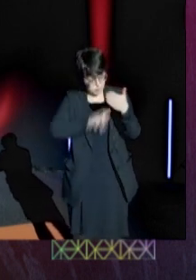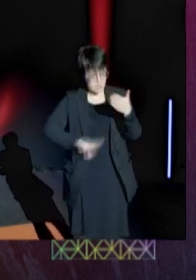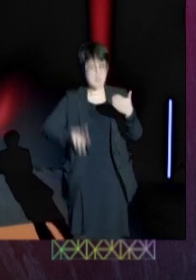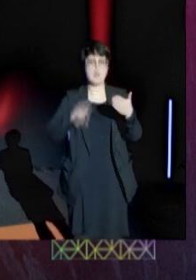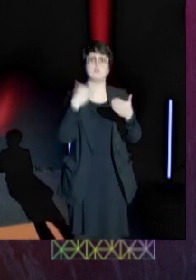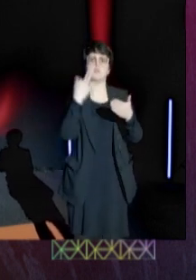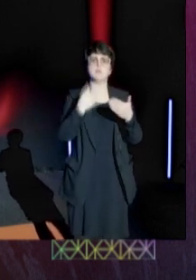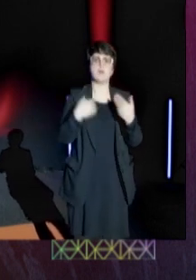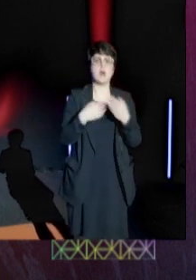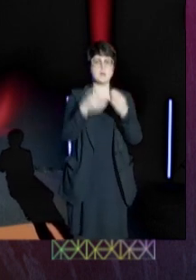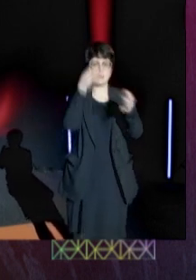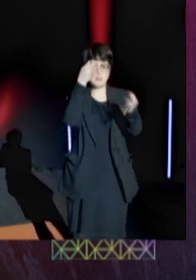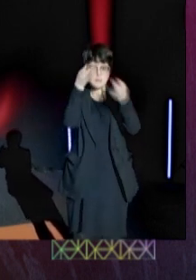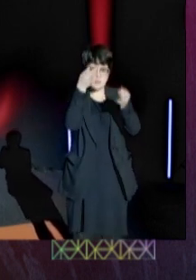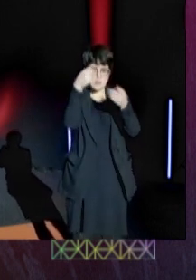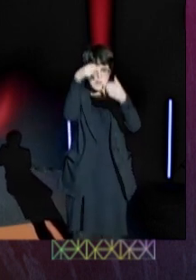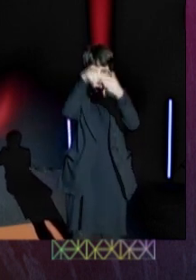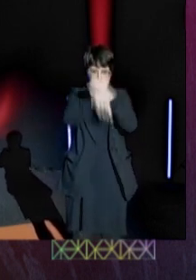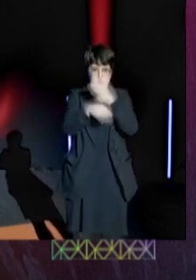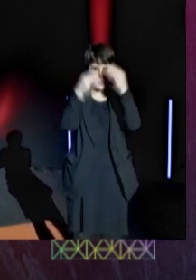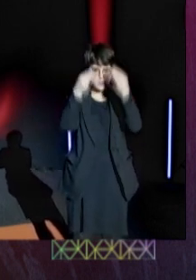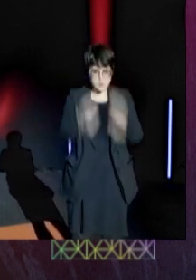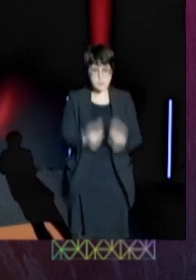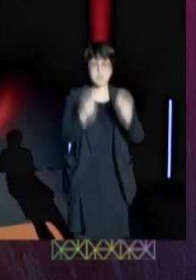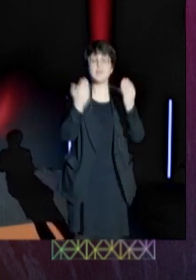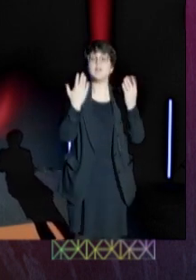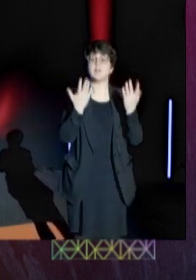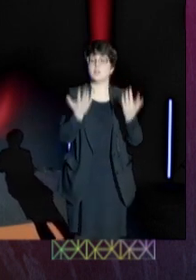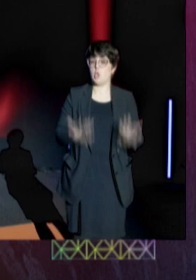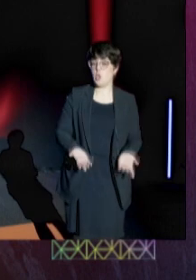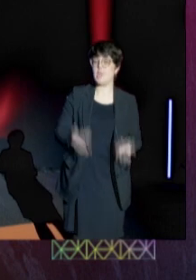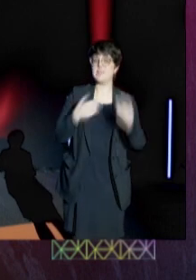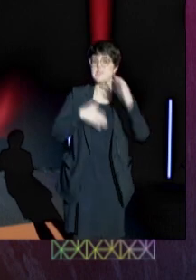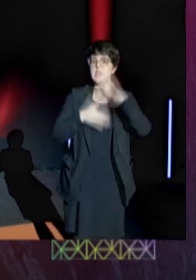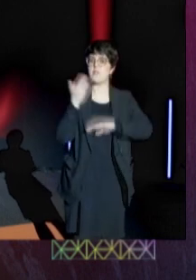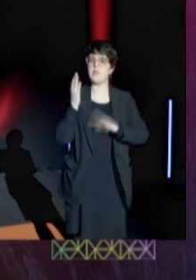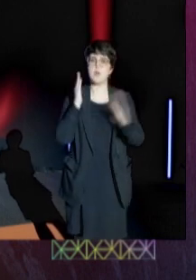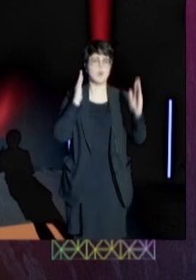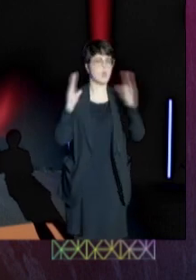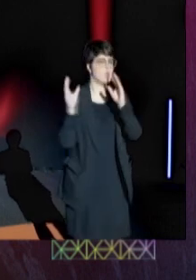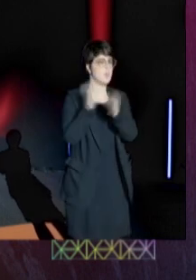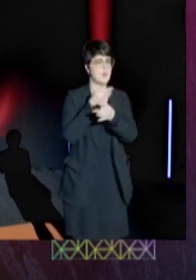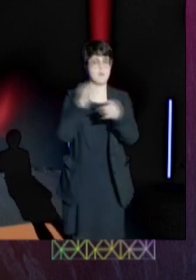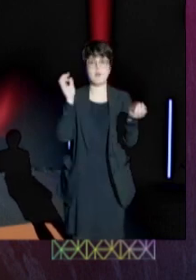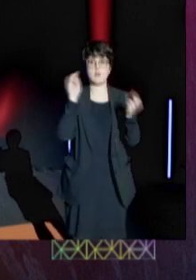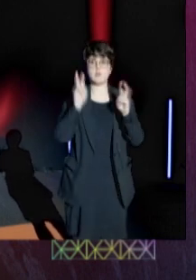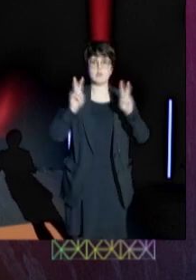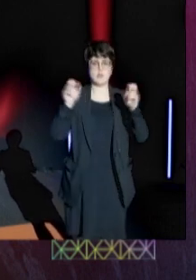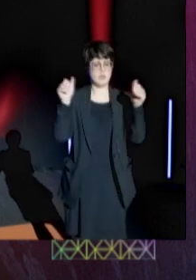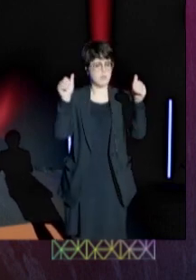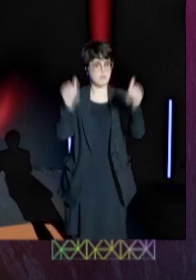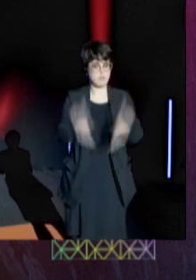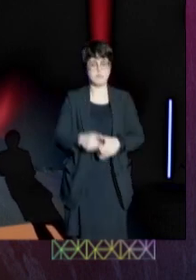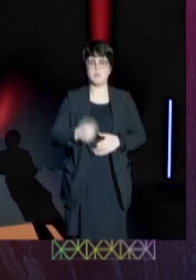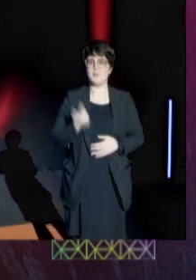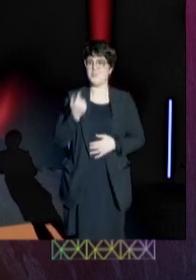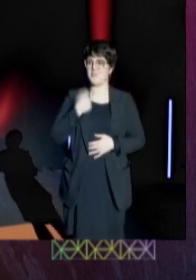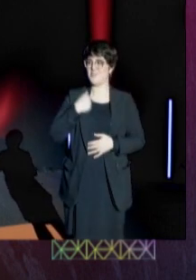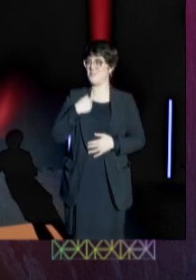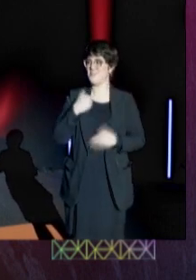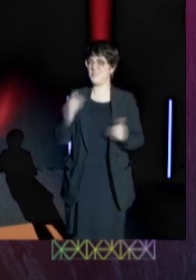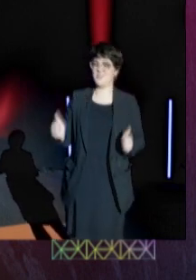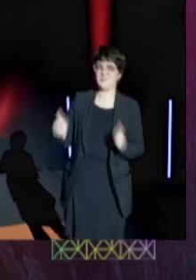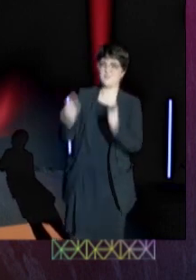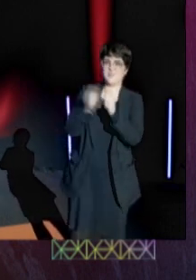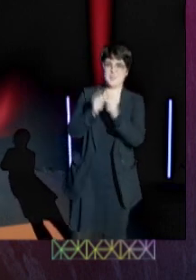concretar eh e por lo tanto muy buen momento para abordar estos temas yo sí me voy a acompañar de